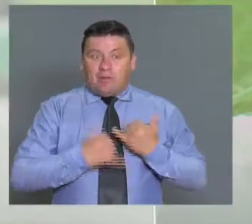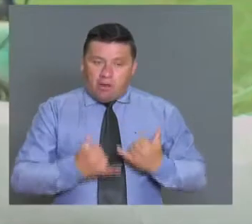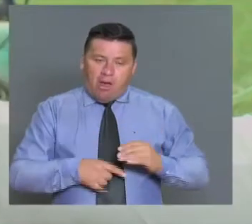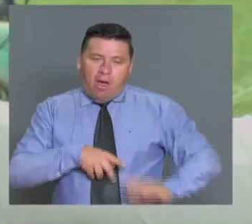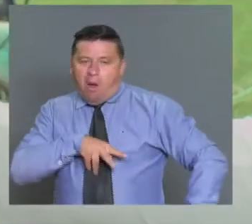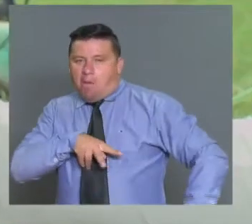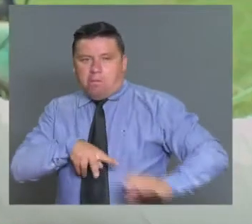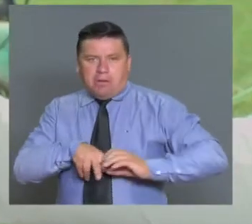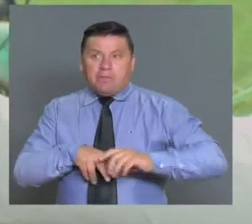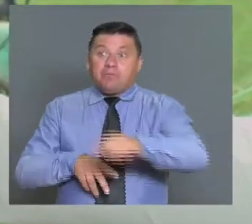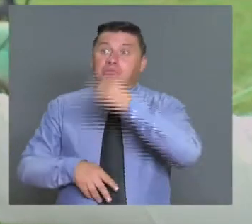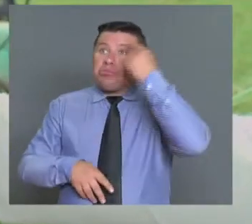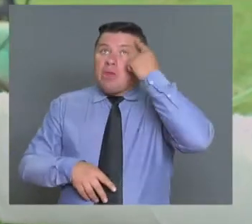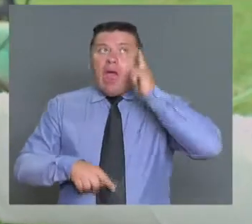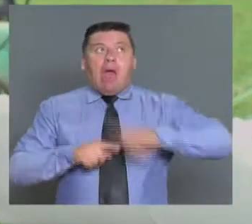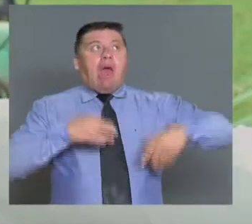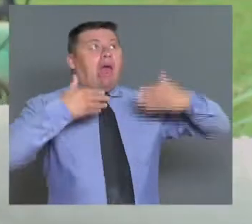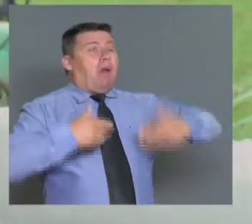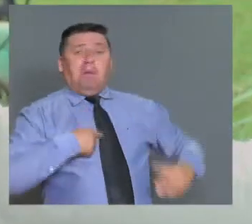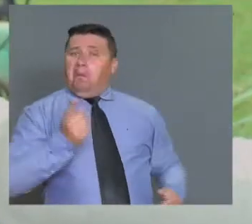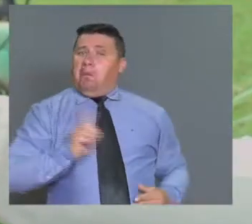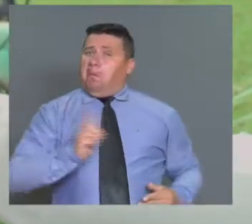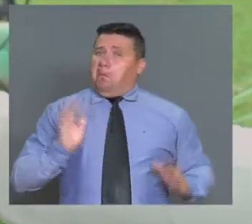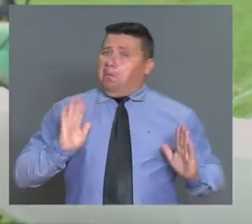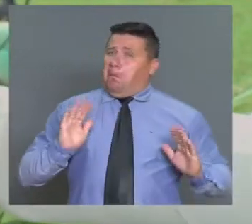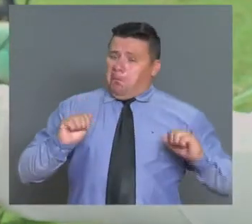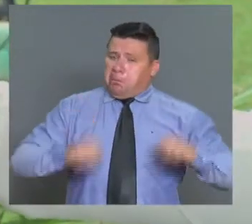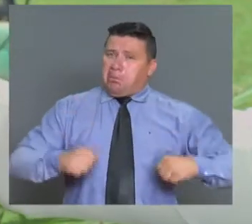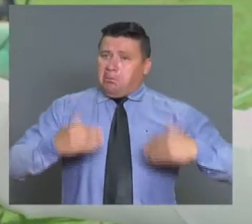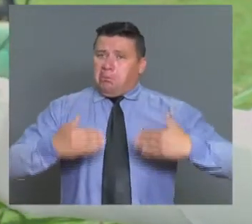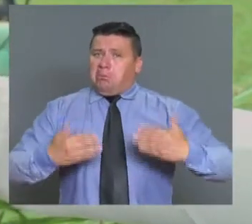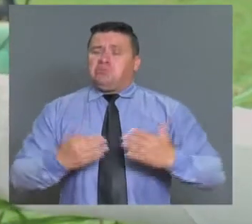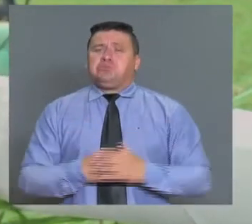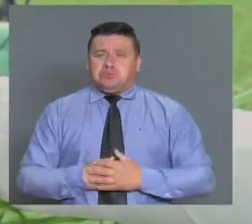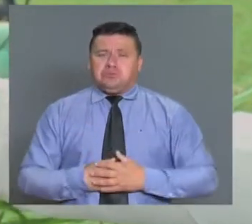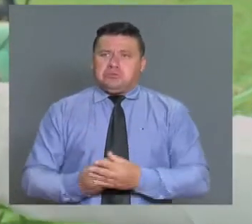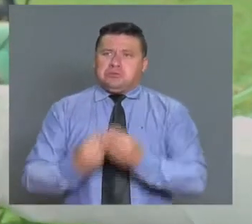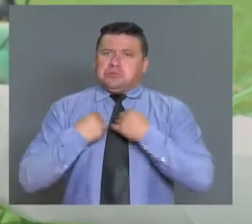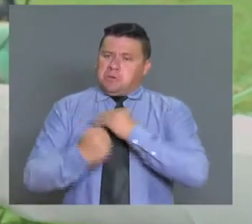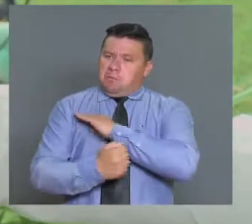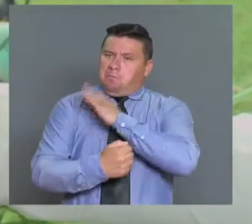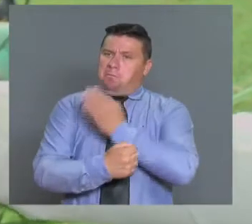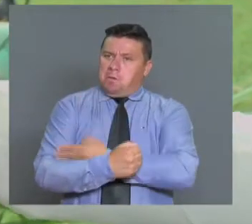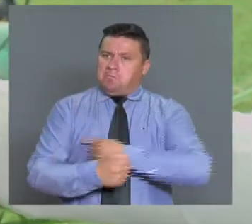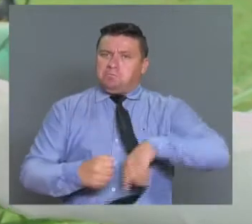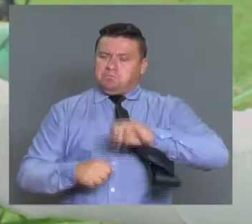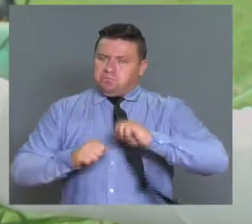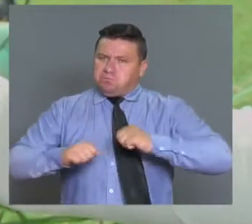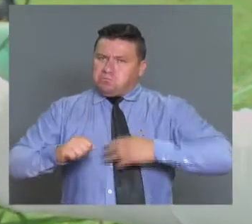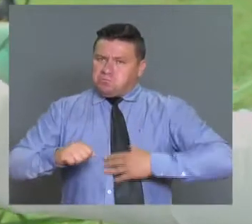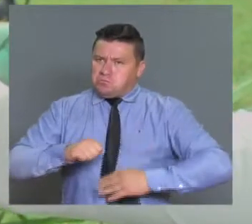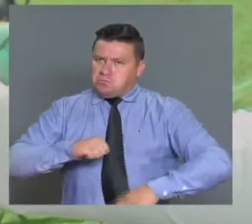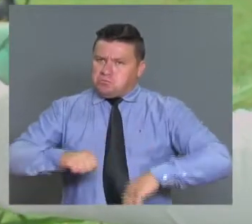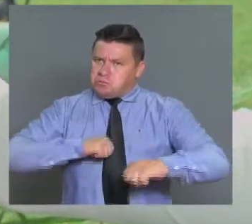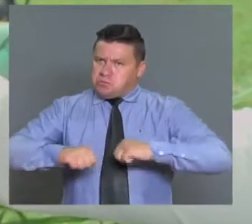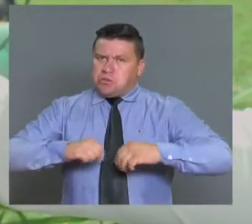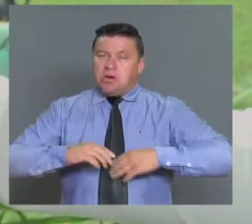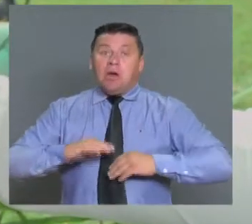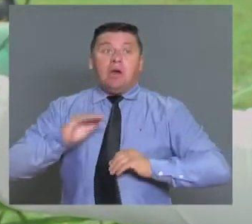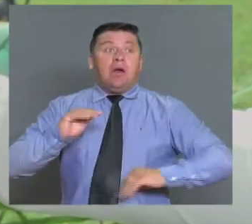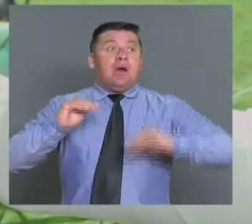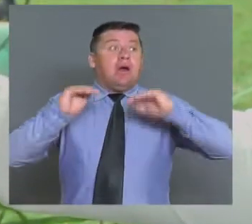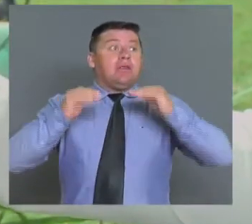prótesis. No es una limitación, al contrario, es como da fuerzas para seguir adelante y demostrar que la discapacidad no